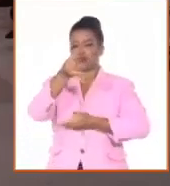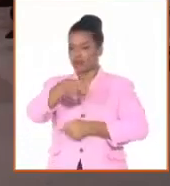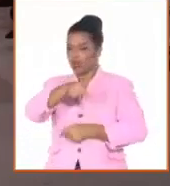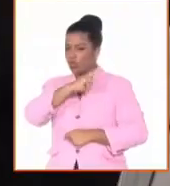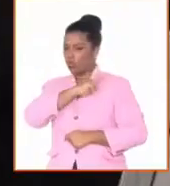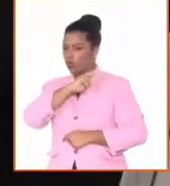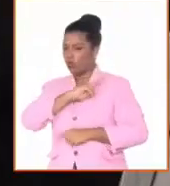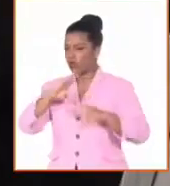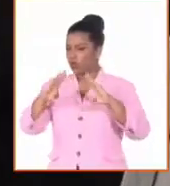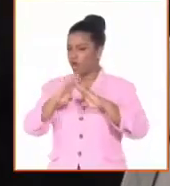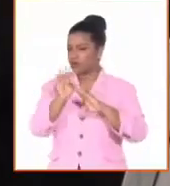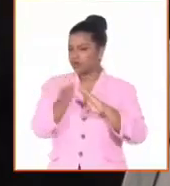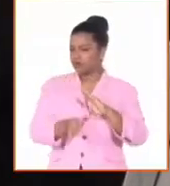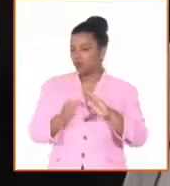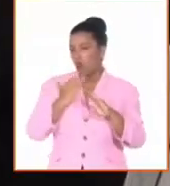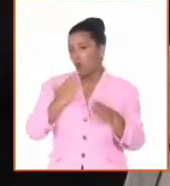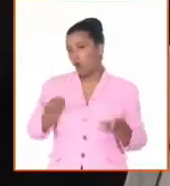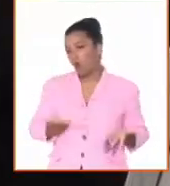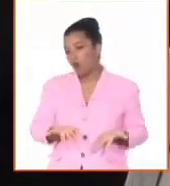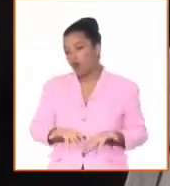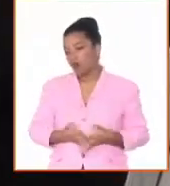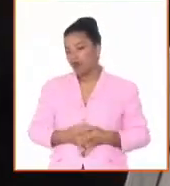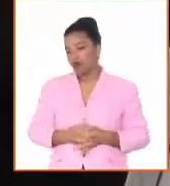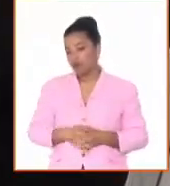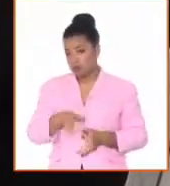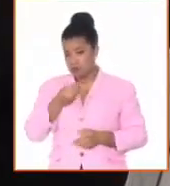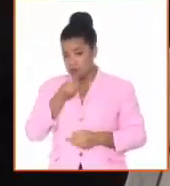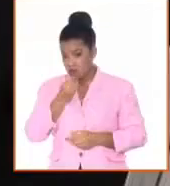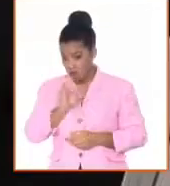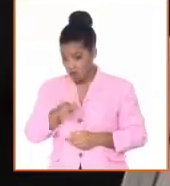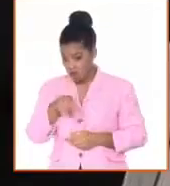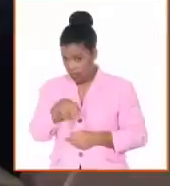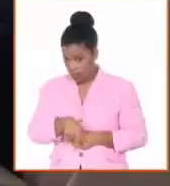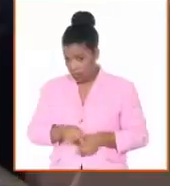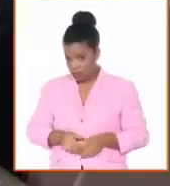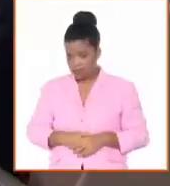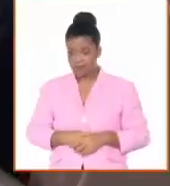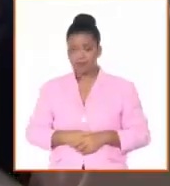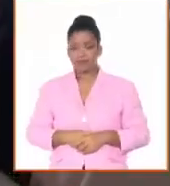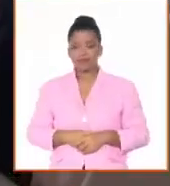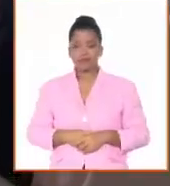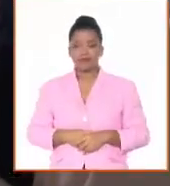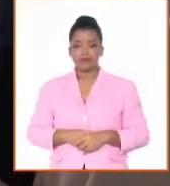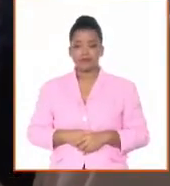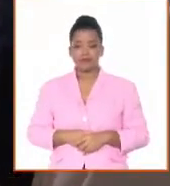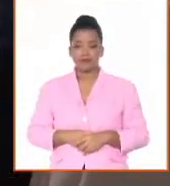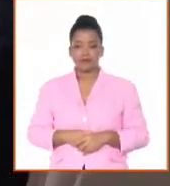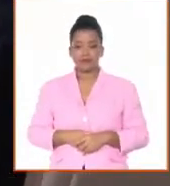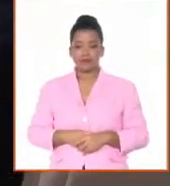propietario real de esa vivienda es posible eso hoy en esta circunstancias las